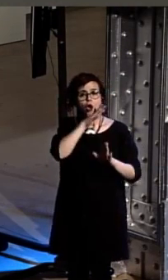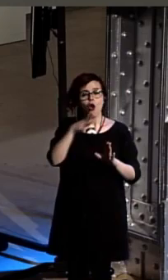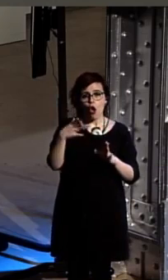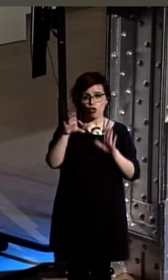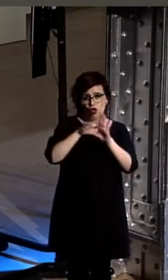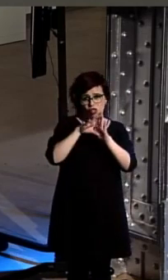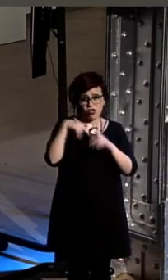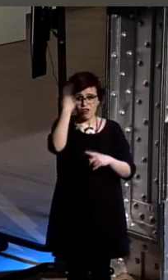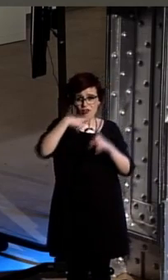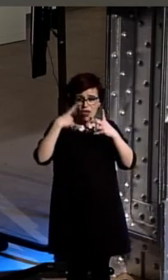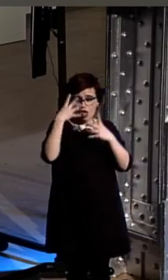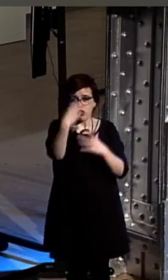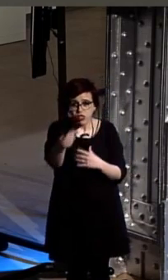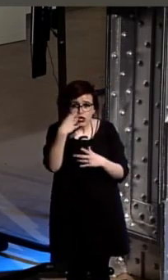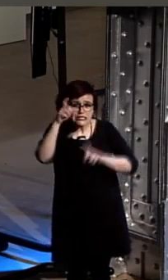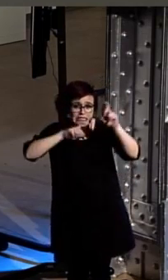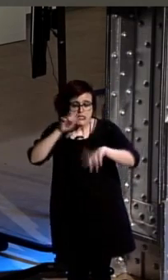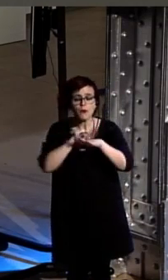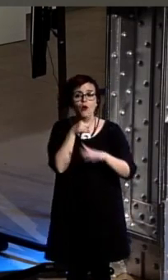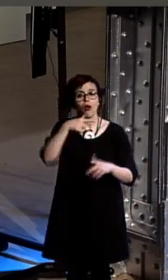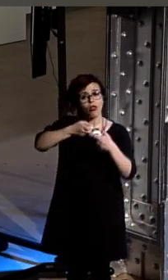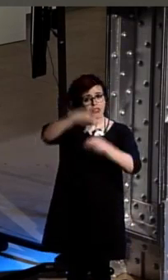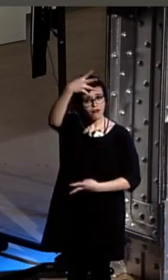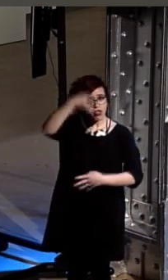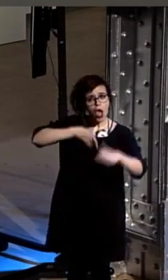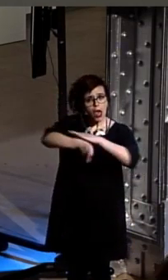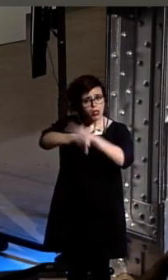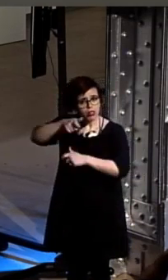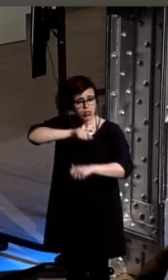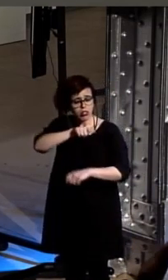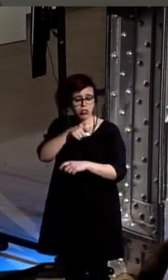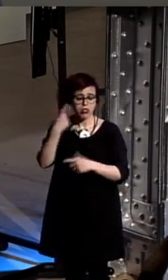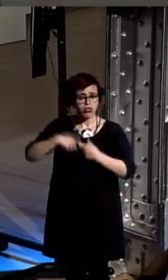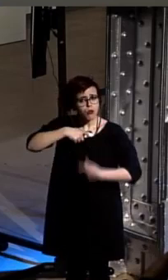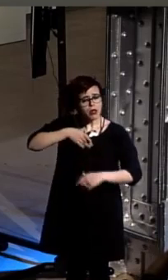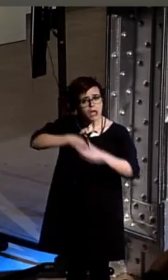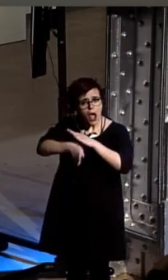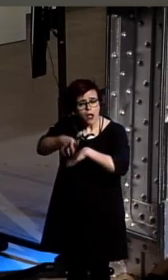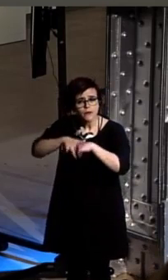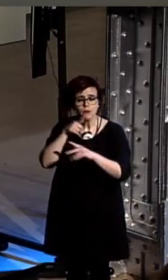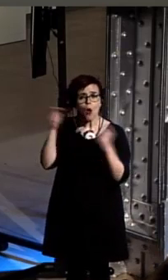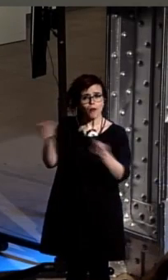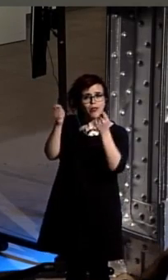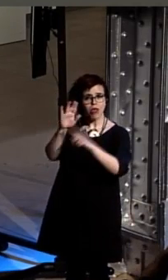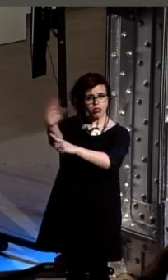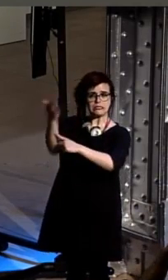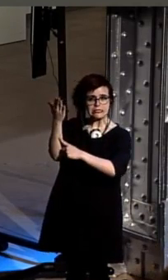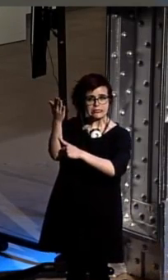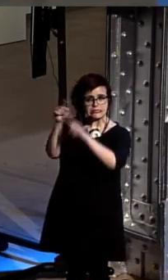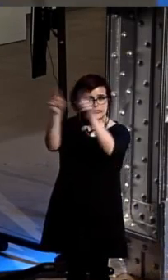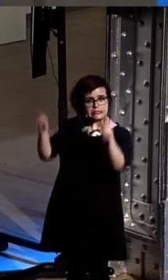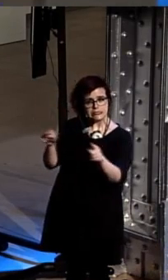de los ciudadanos que entraban en un edificio y estaban viendo qué reacciones tenían ante una publicidad política, y